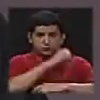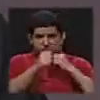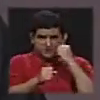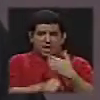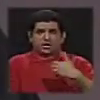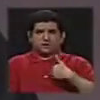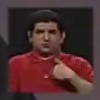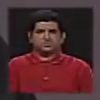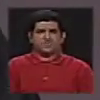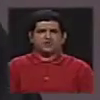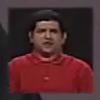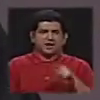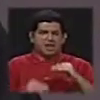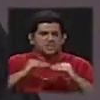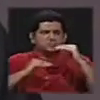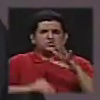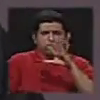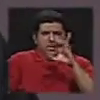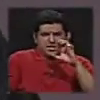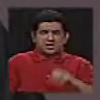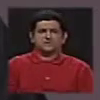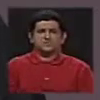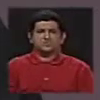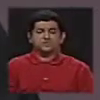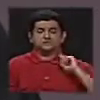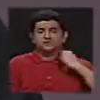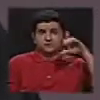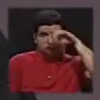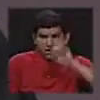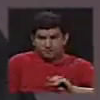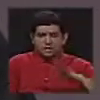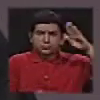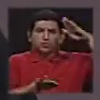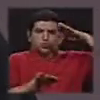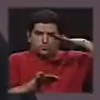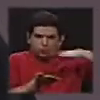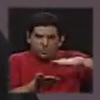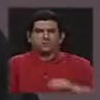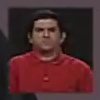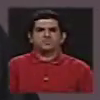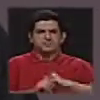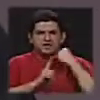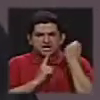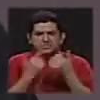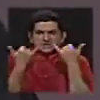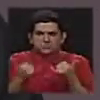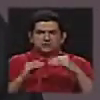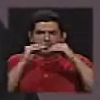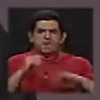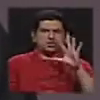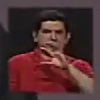estamos en pasadito los 500 pesos. Entonces, y la inflación, lógicamente, disminuyó también. Estamos en una inflación menor